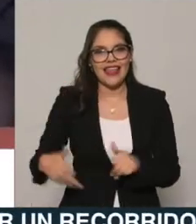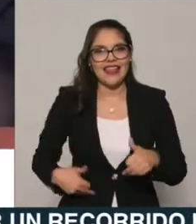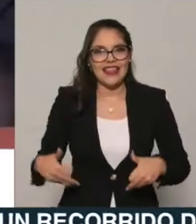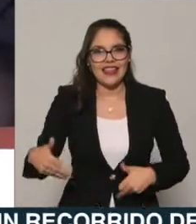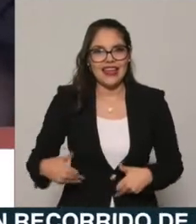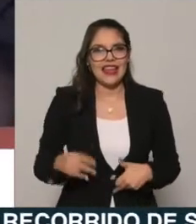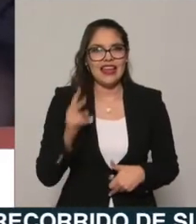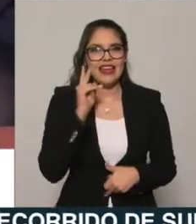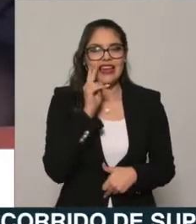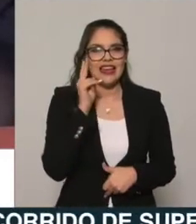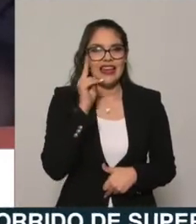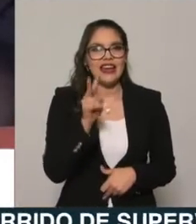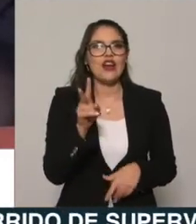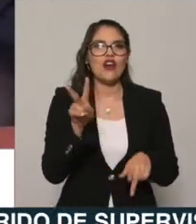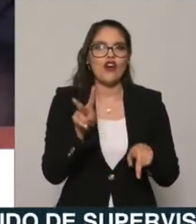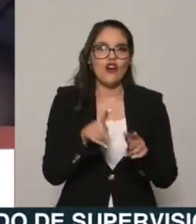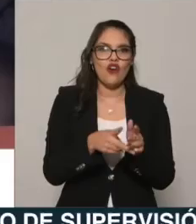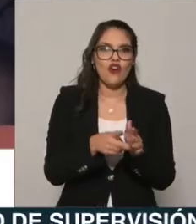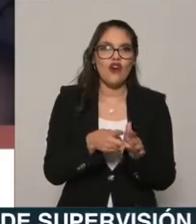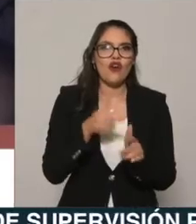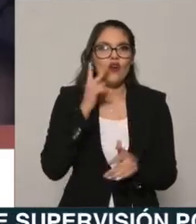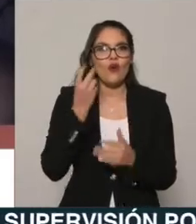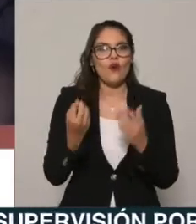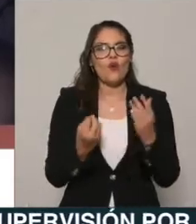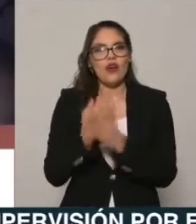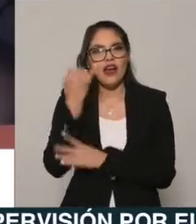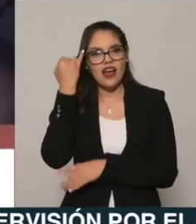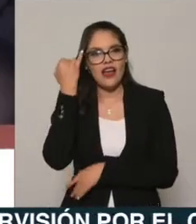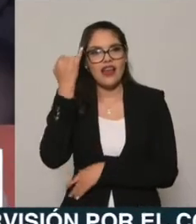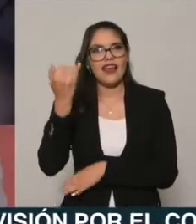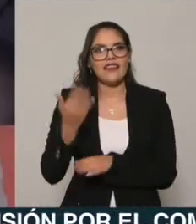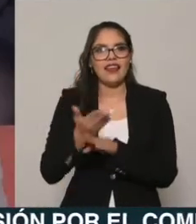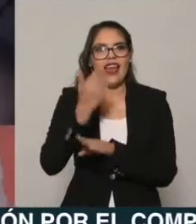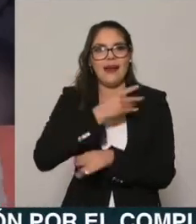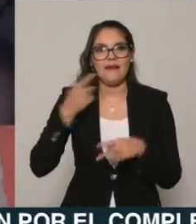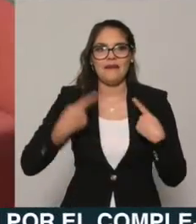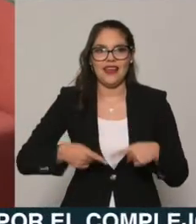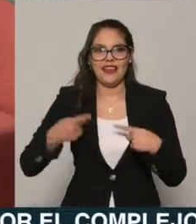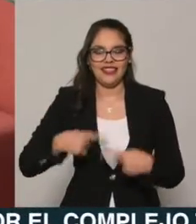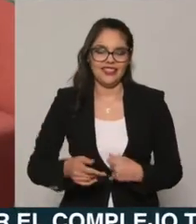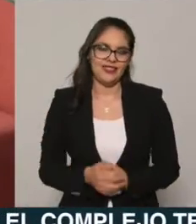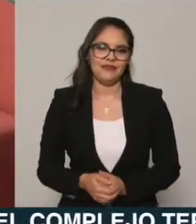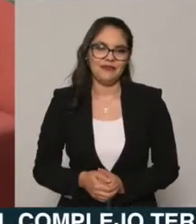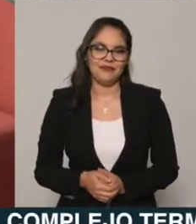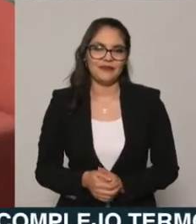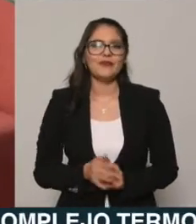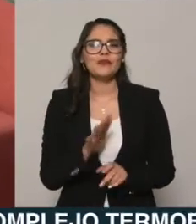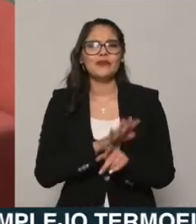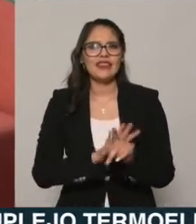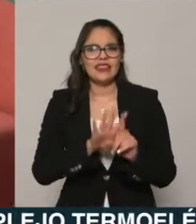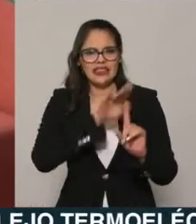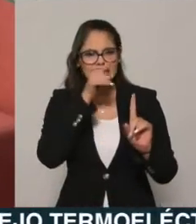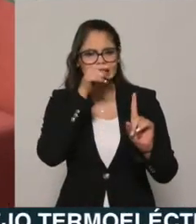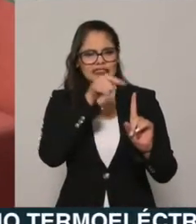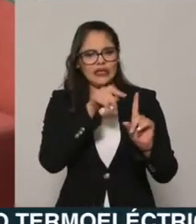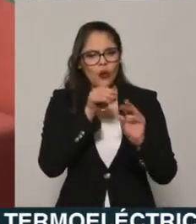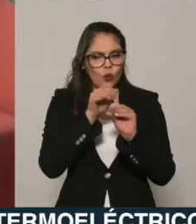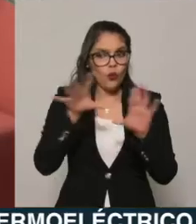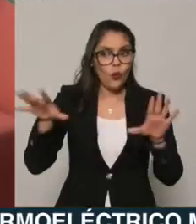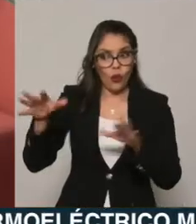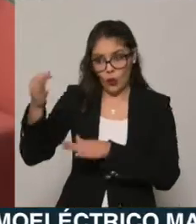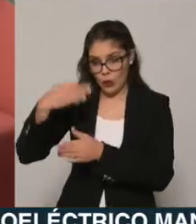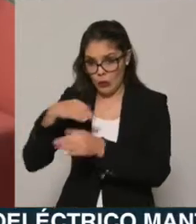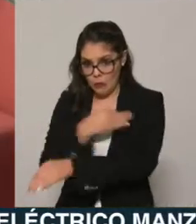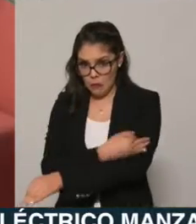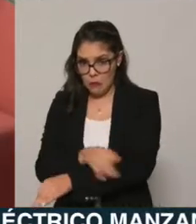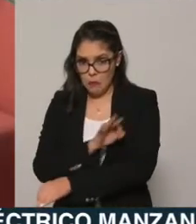a reencontrar nuevas ideas de los personajes anteriores. Cris, ¿para quién está dirigido Algo está pasando en Belén? ¿Para toda la